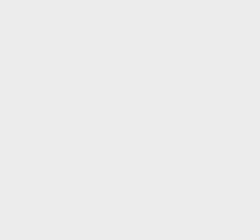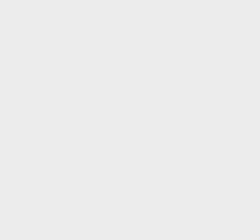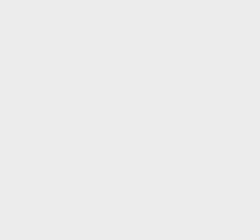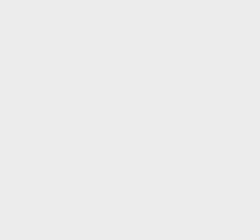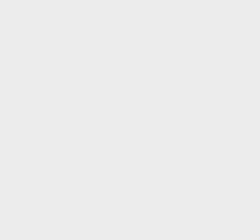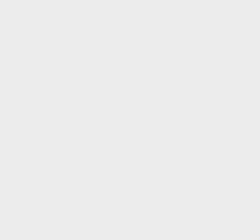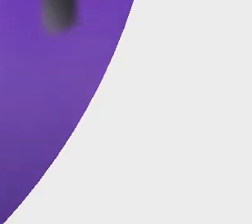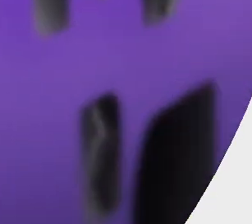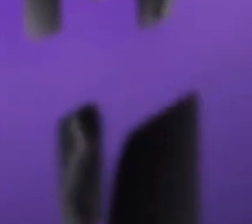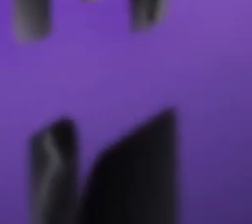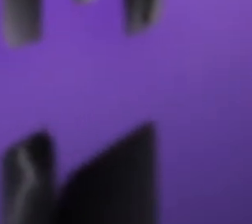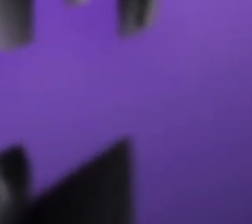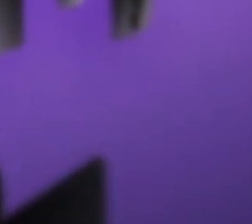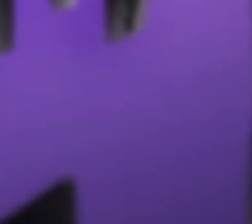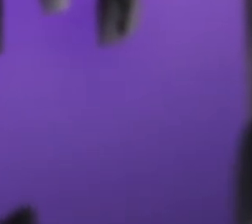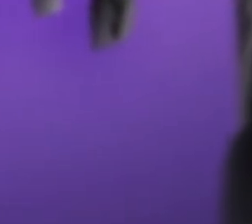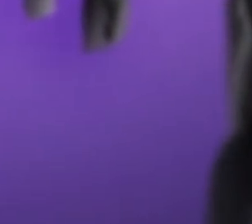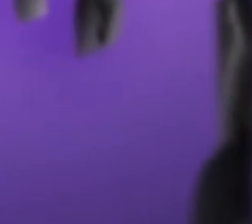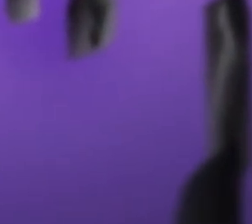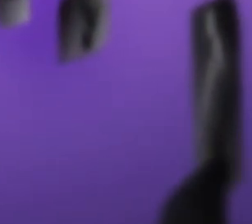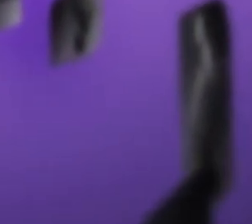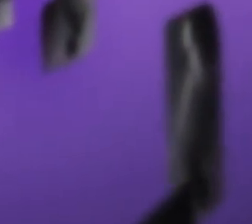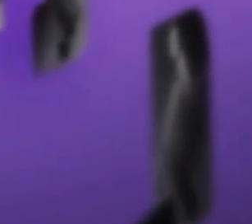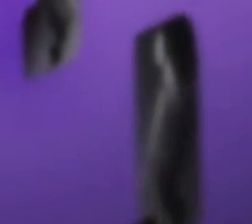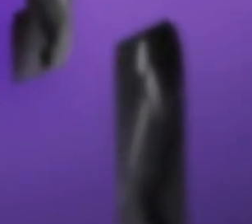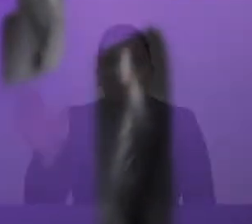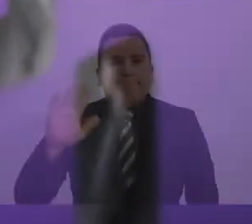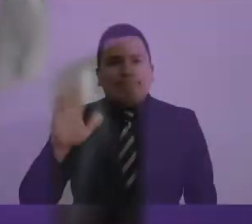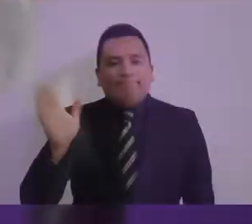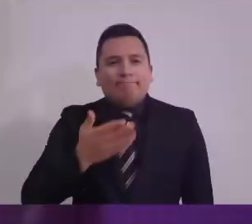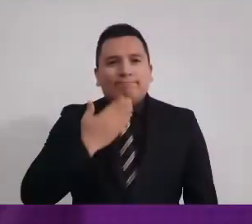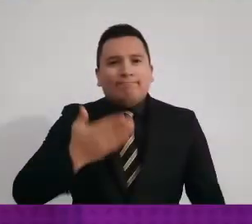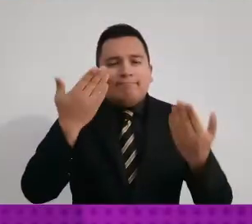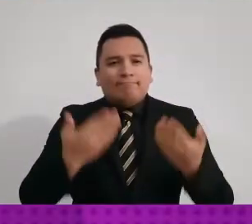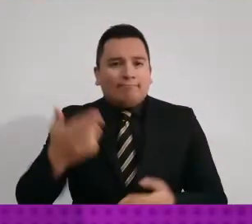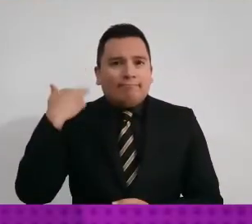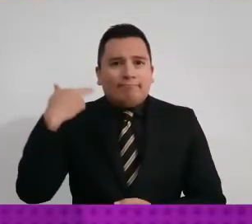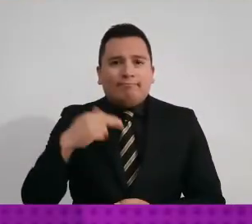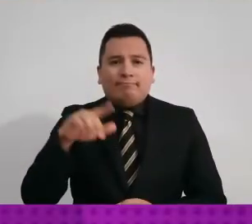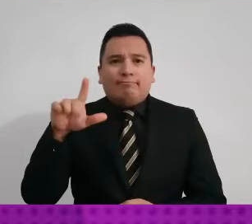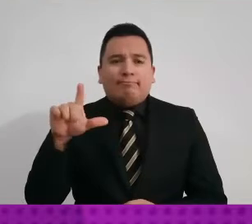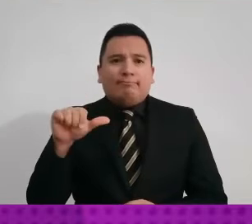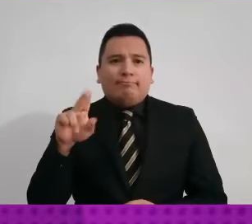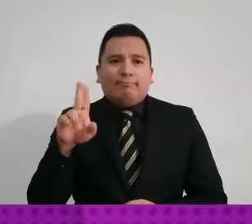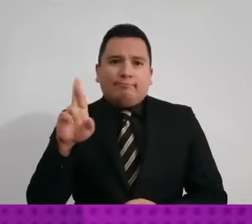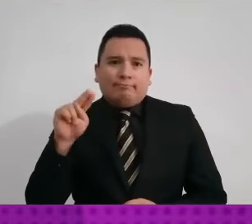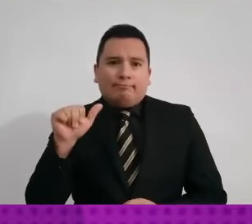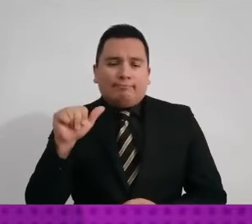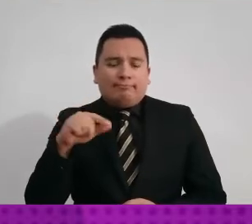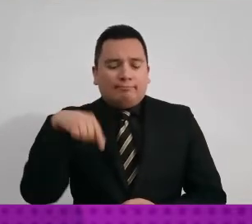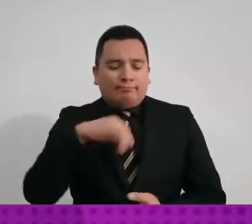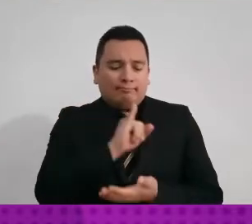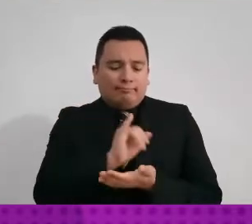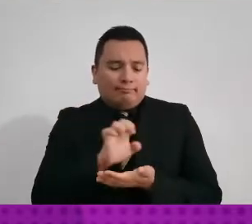Los temas democrático-electorales al alcance de la ciudadanía. Hola, ¿qué tal? Bienvenidos a su programa La Urna,